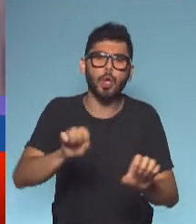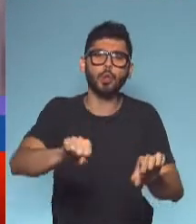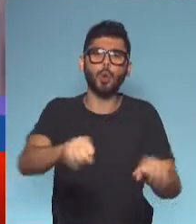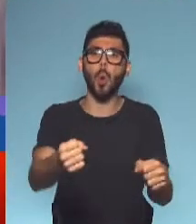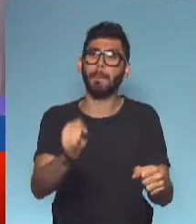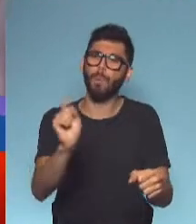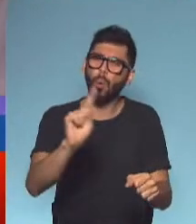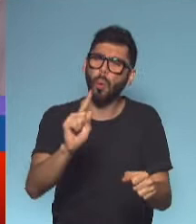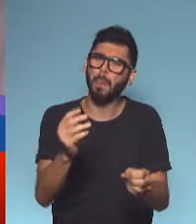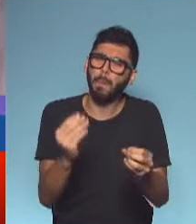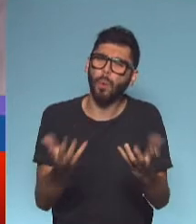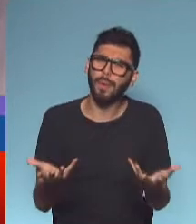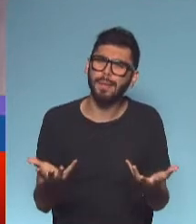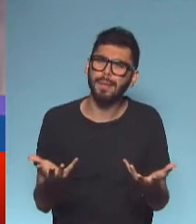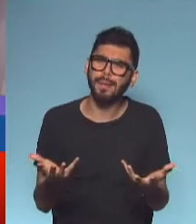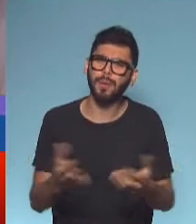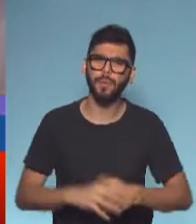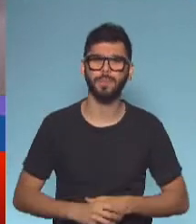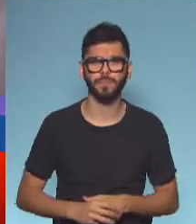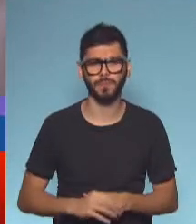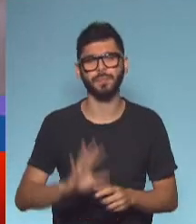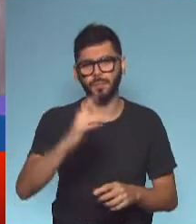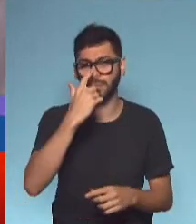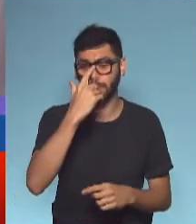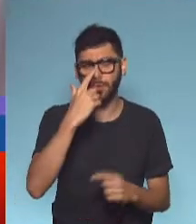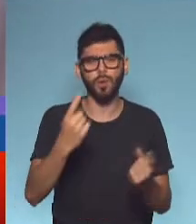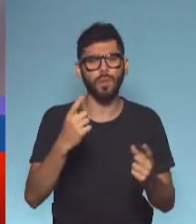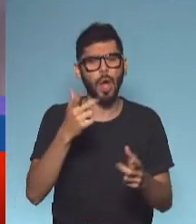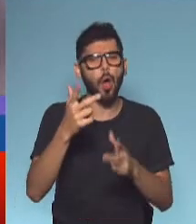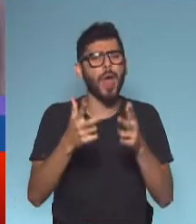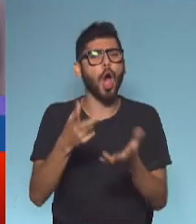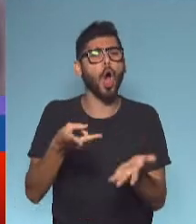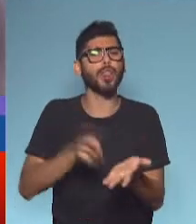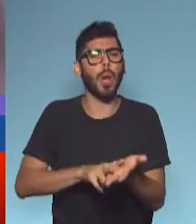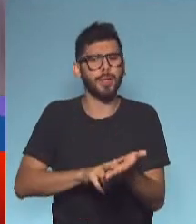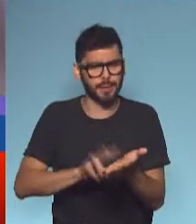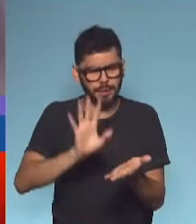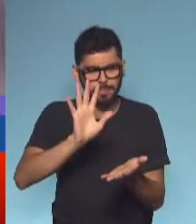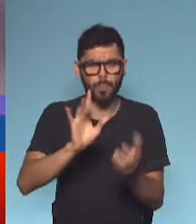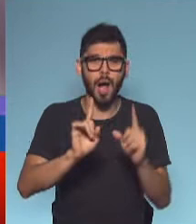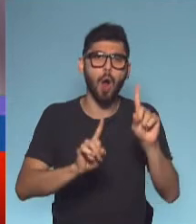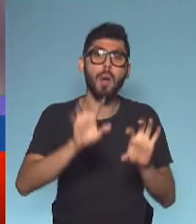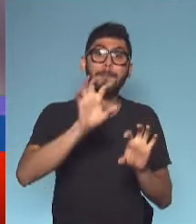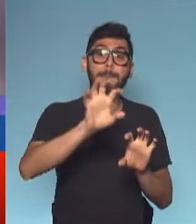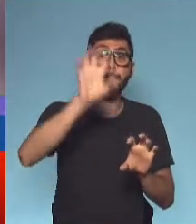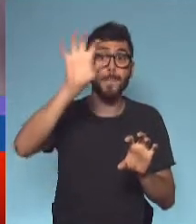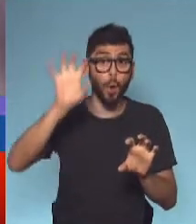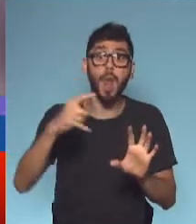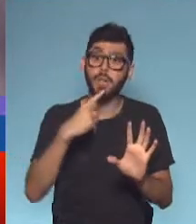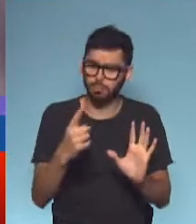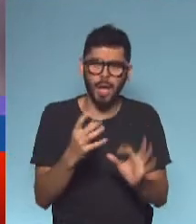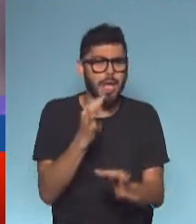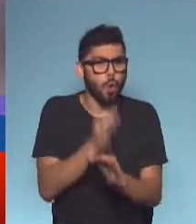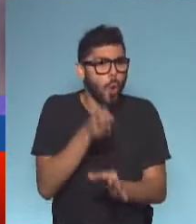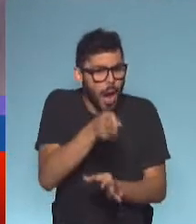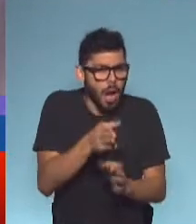clases presenciales? Vuelvo a decirlo, hay provincias que consideran que están en condiciones de seguir la presencialidad